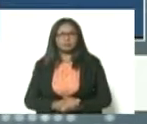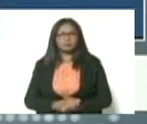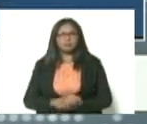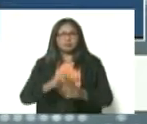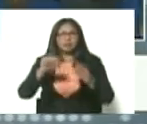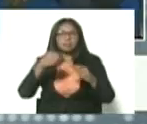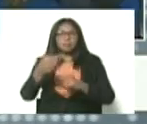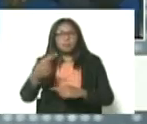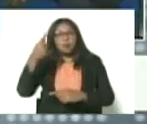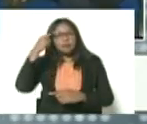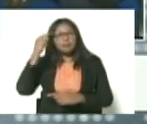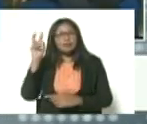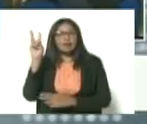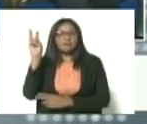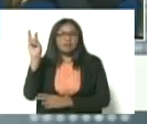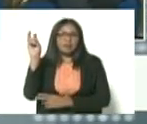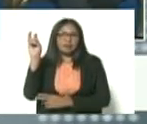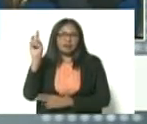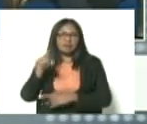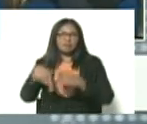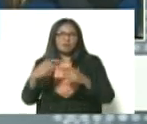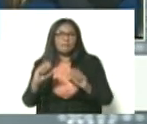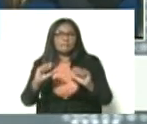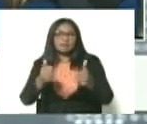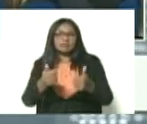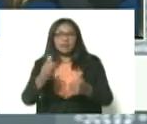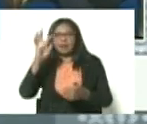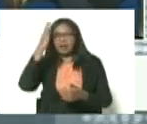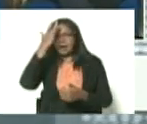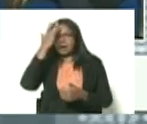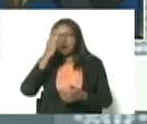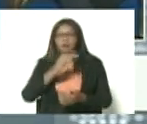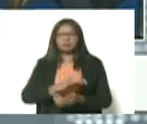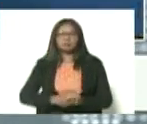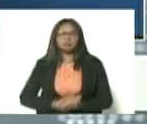el día viernes, antes de empezar el carnaval,